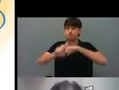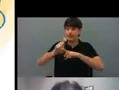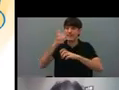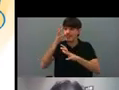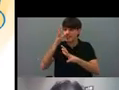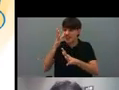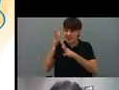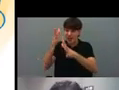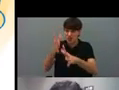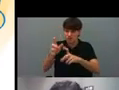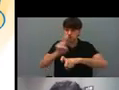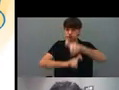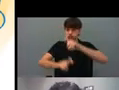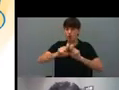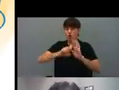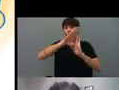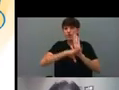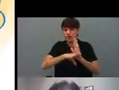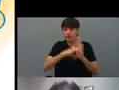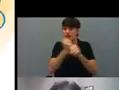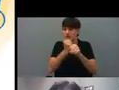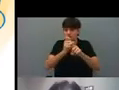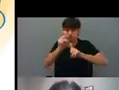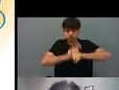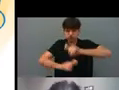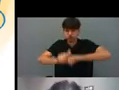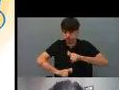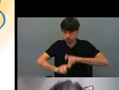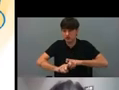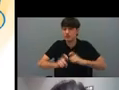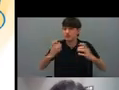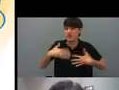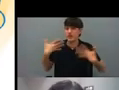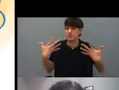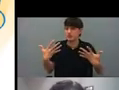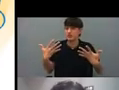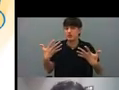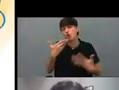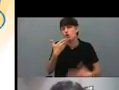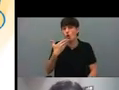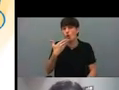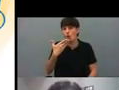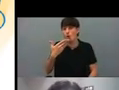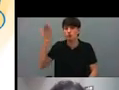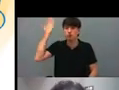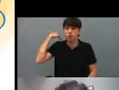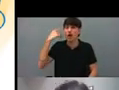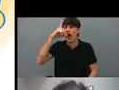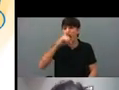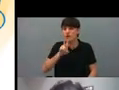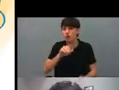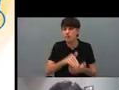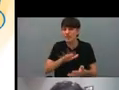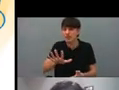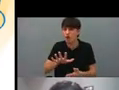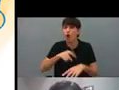las condiciones de trabajo. De repente volví a estar como en 2005, con horario de